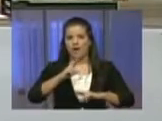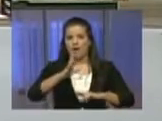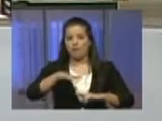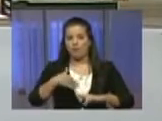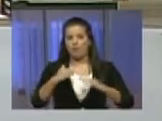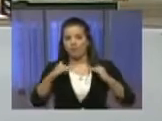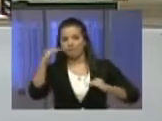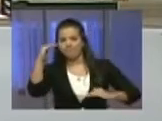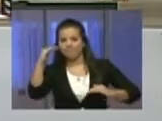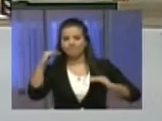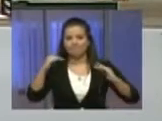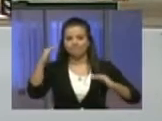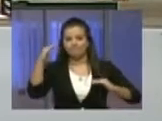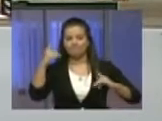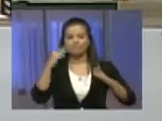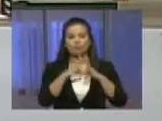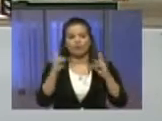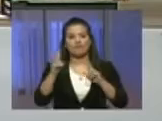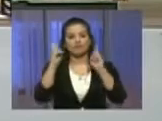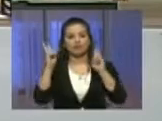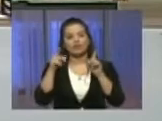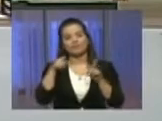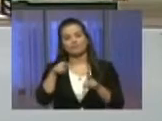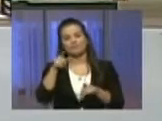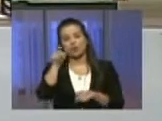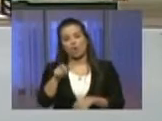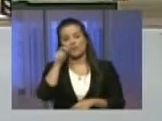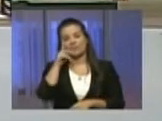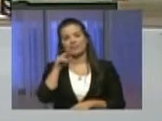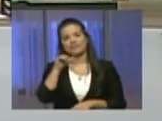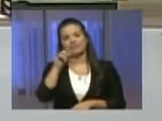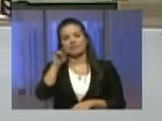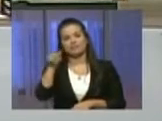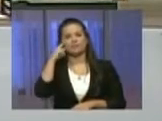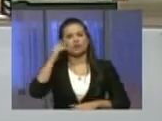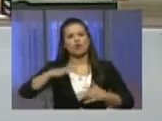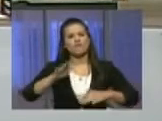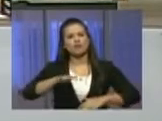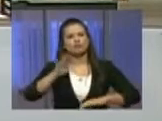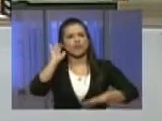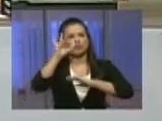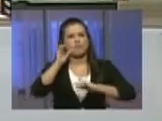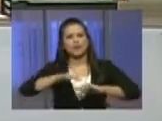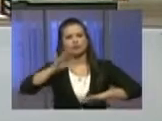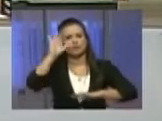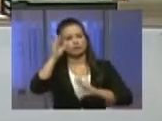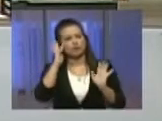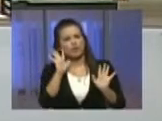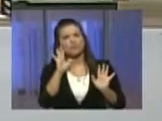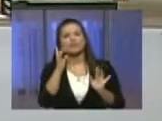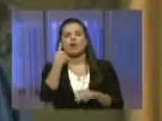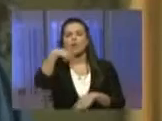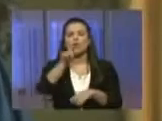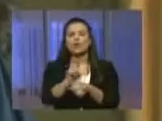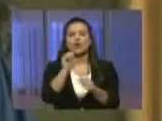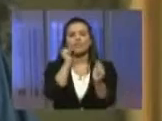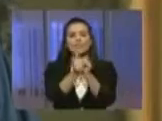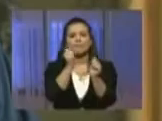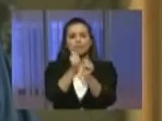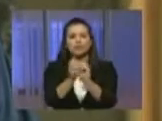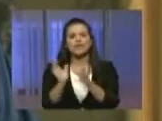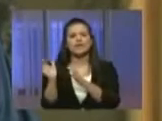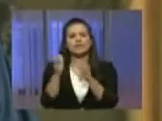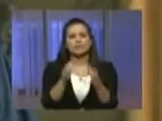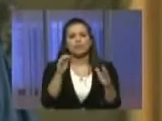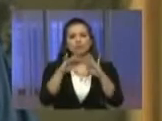diferencia en la victoria del D quizás en baloncesto mim el único deporte de equipos del